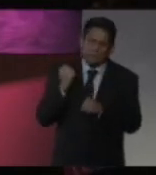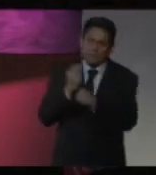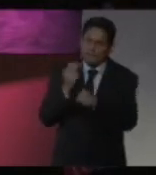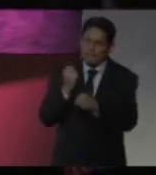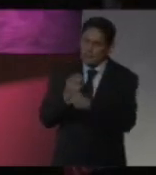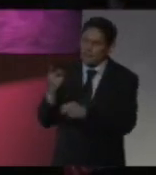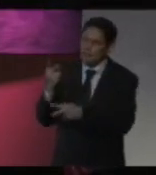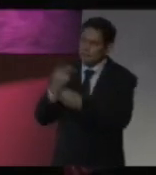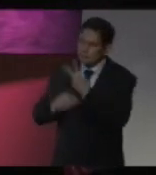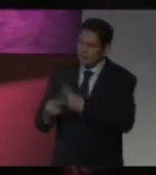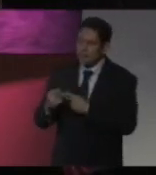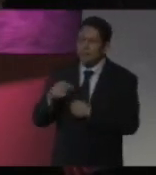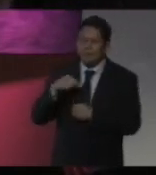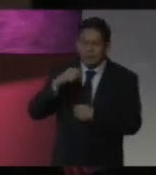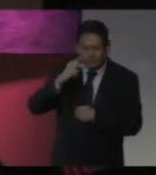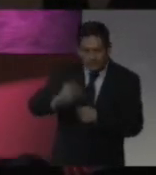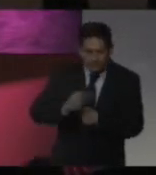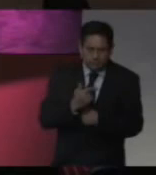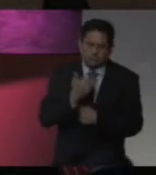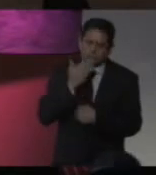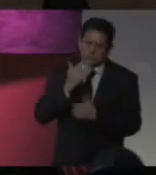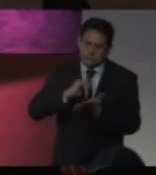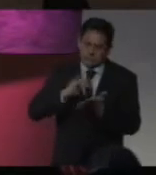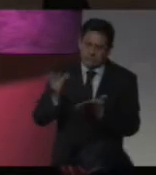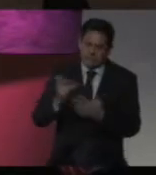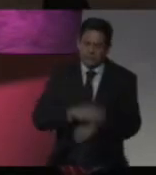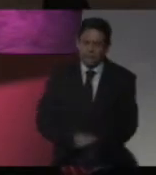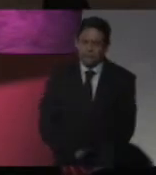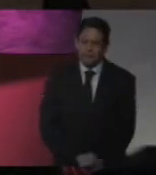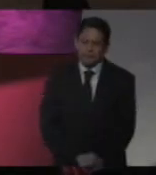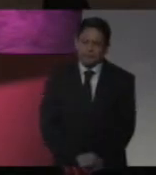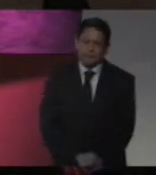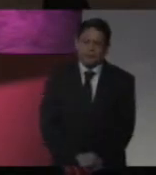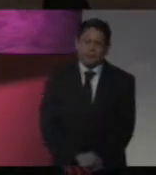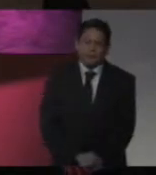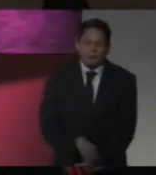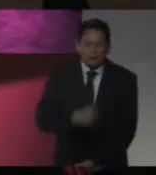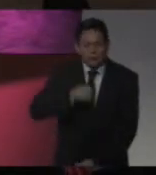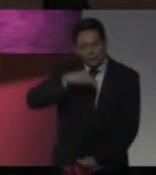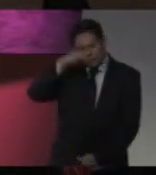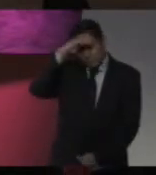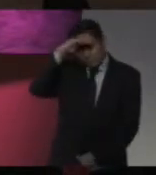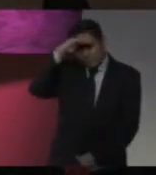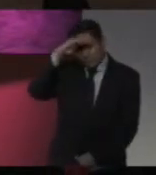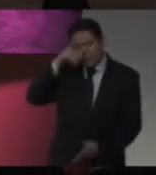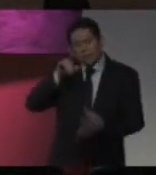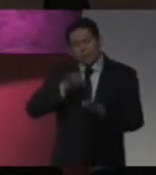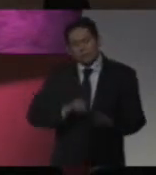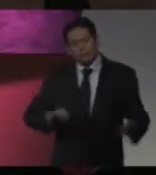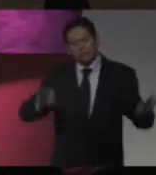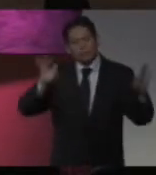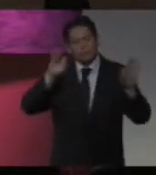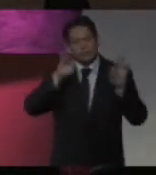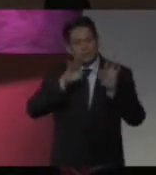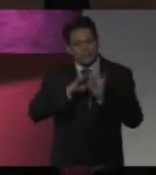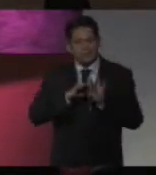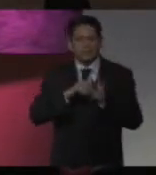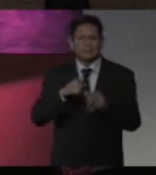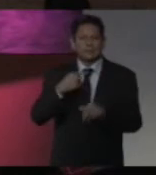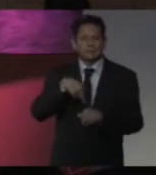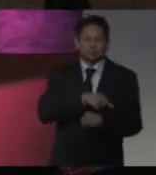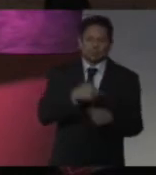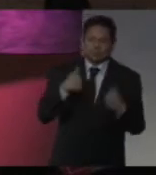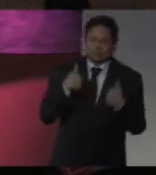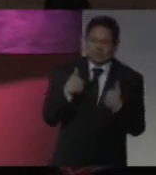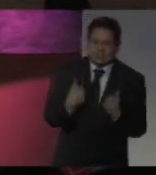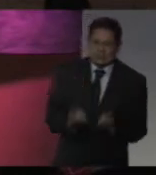les agradezco la pregunta. Yo creo que es vital entender esto para nosotros que